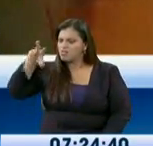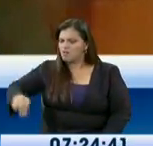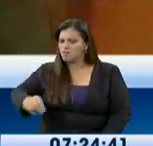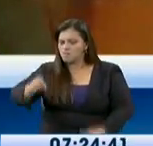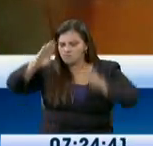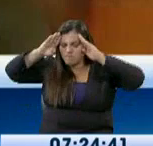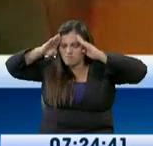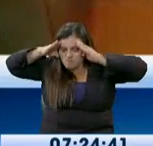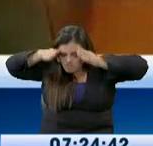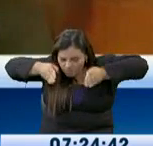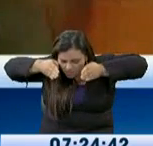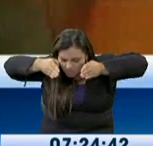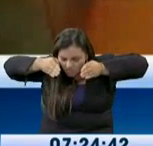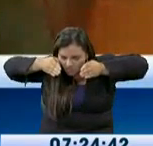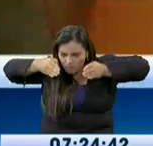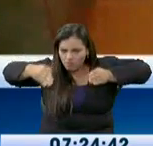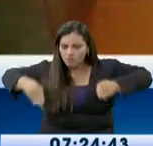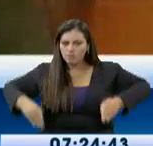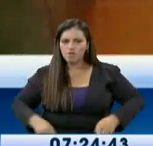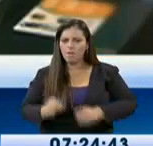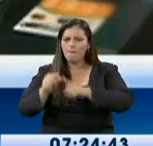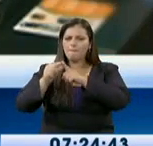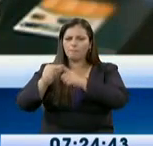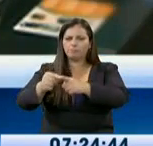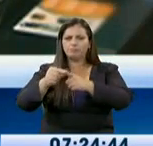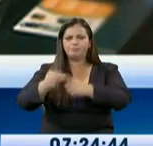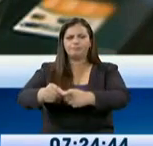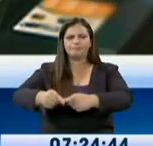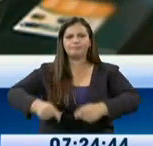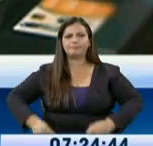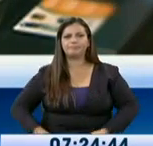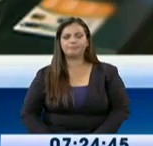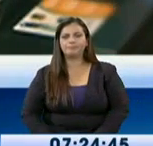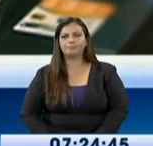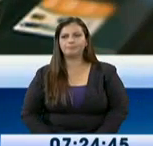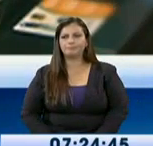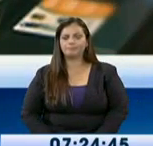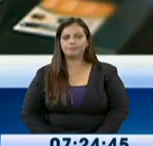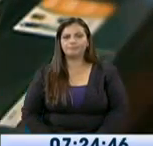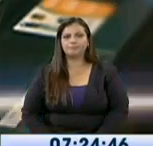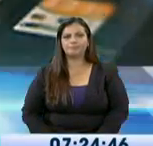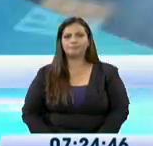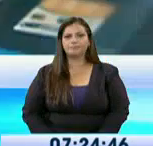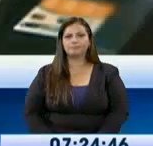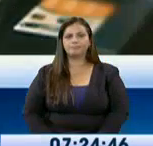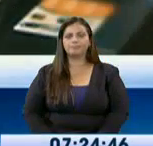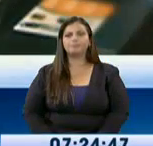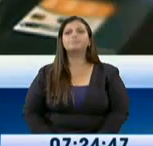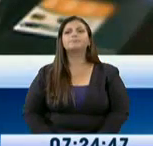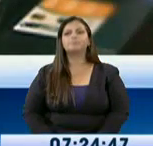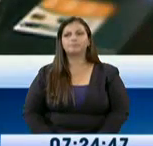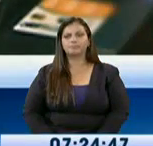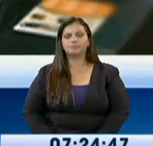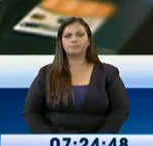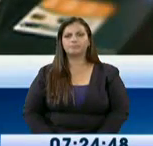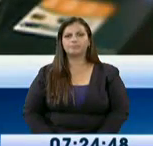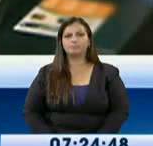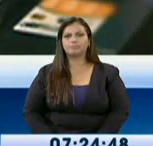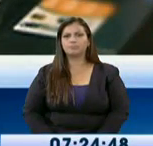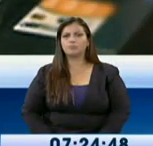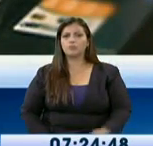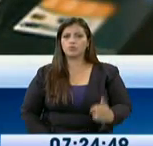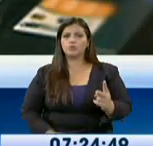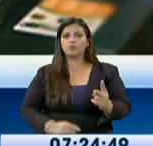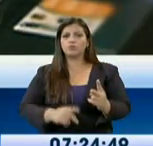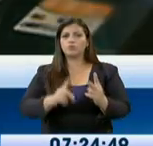decir palabras obscenas y eran lo único que nos decían. O sea, el que más insultaba era el